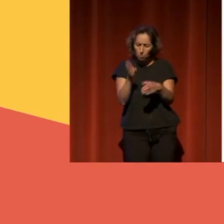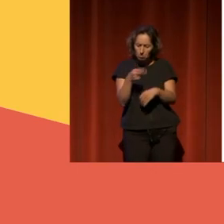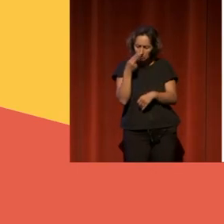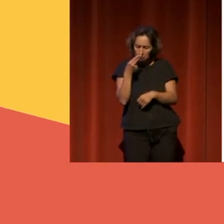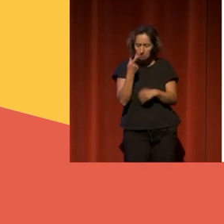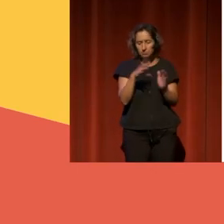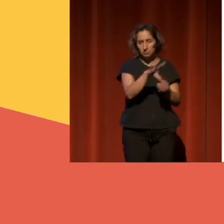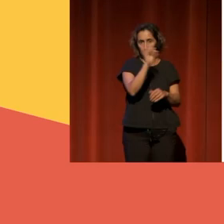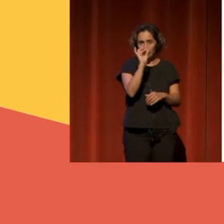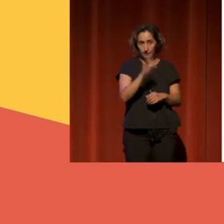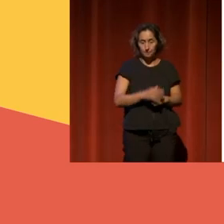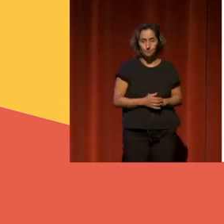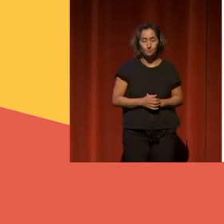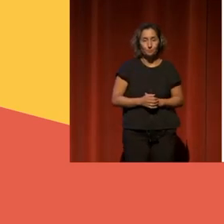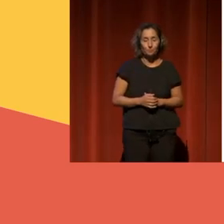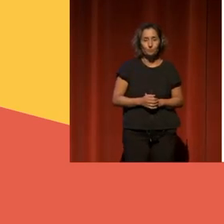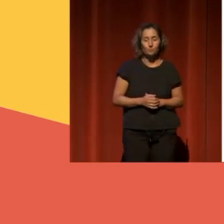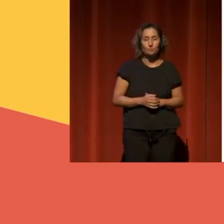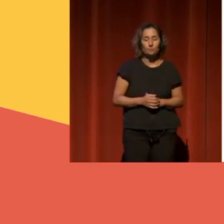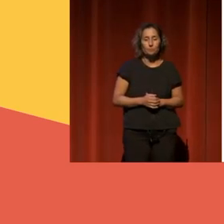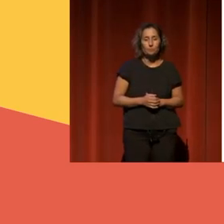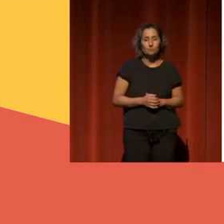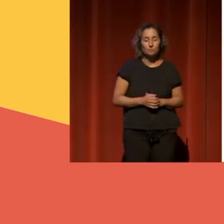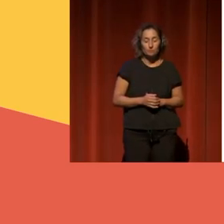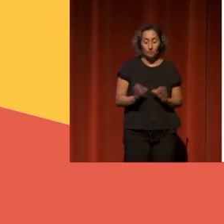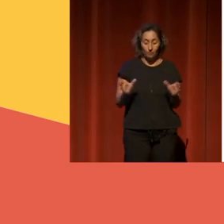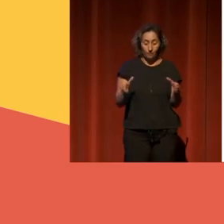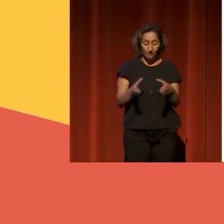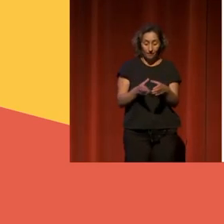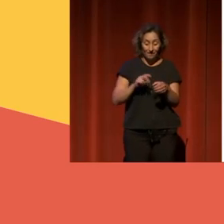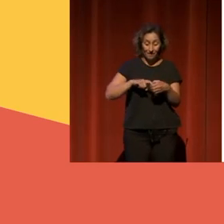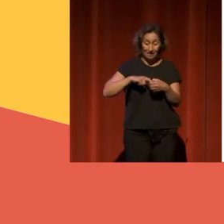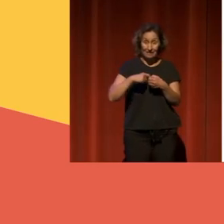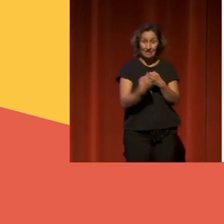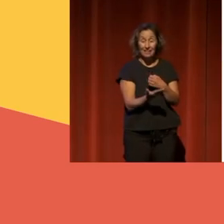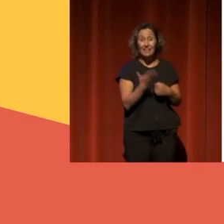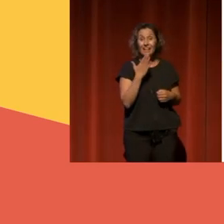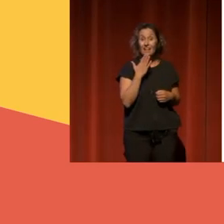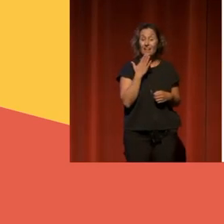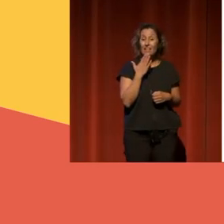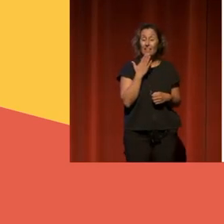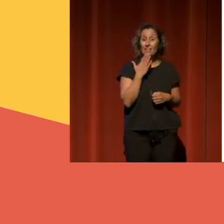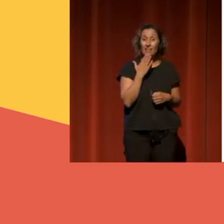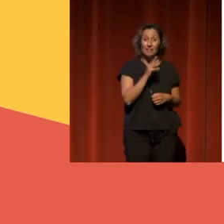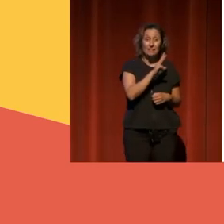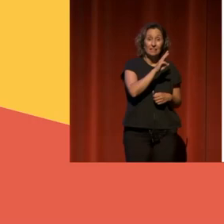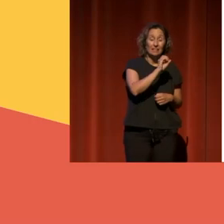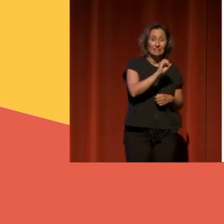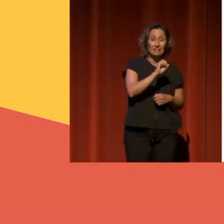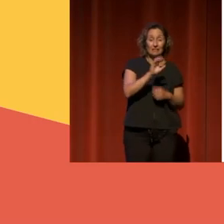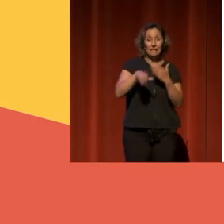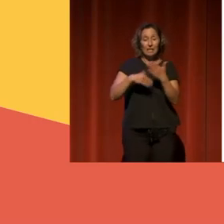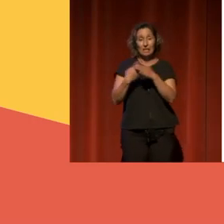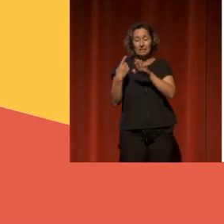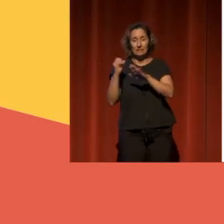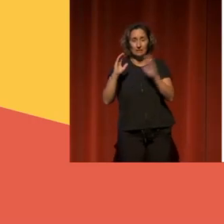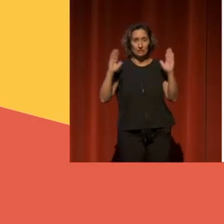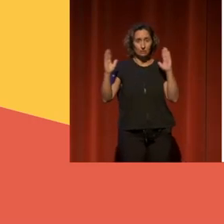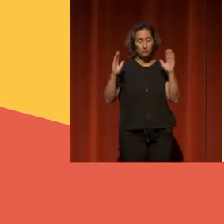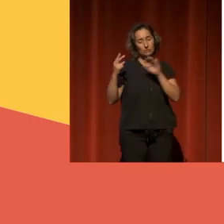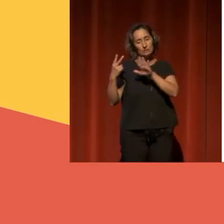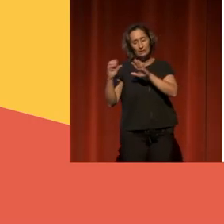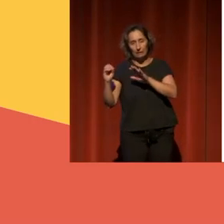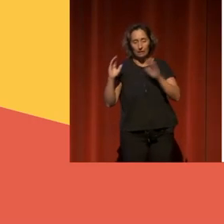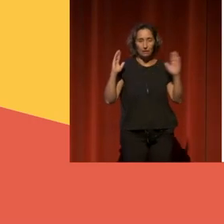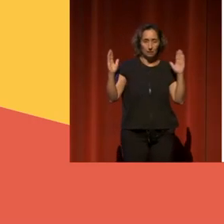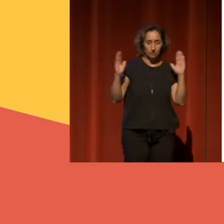lectura. En cuanto a los participantes, la edad suele estar comprendida entre 30, 60 y 70